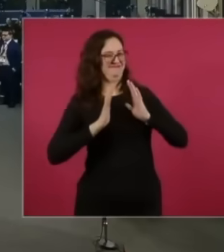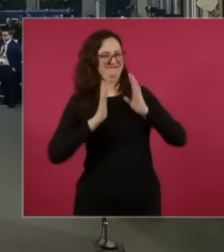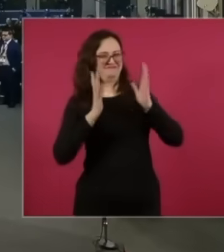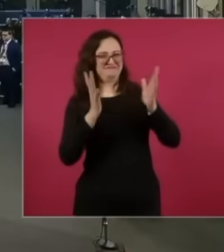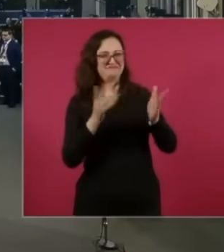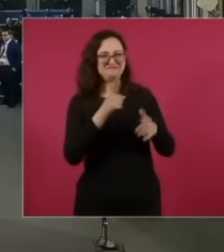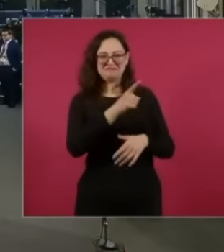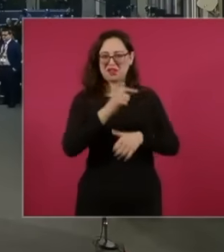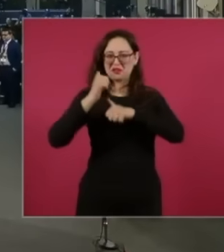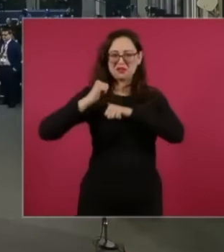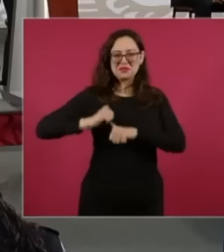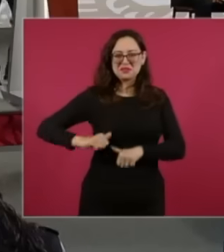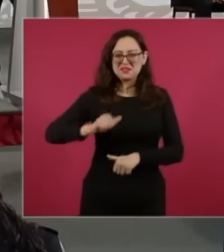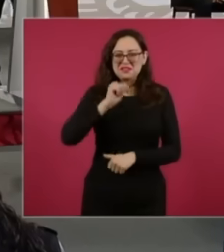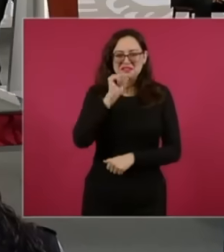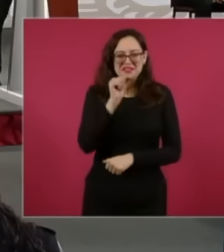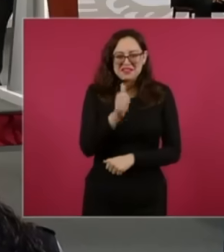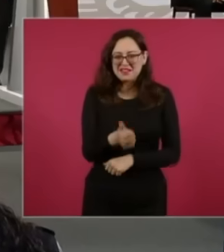organismo